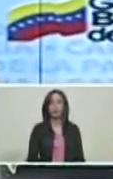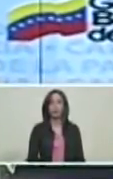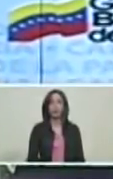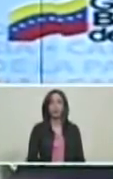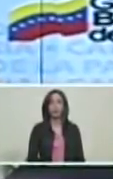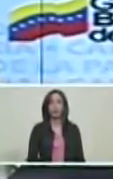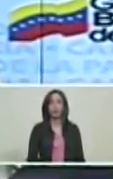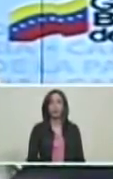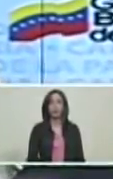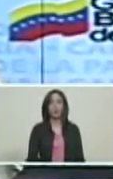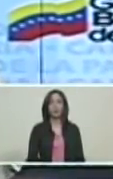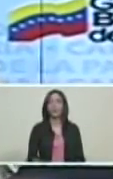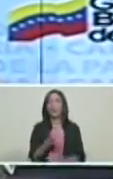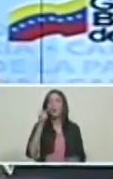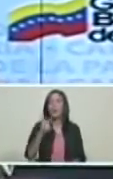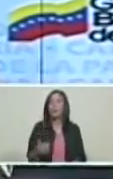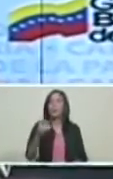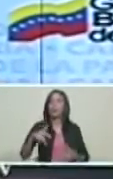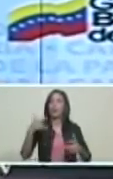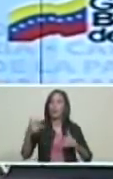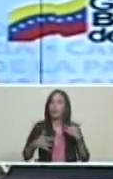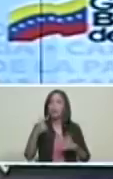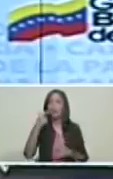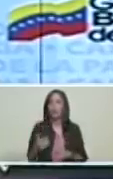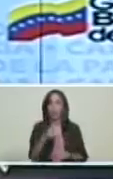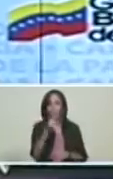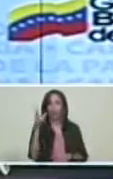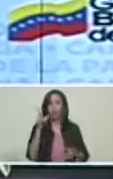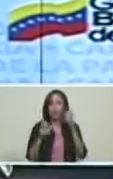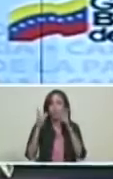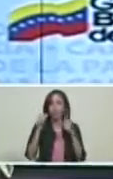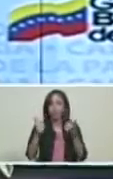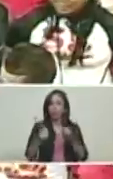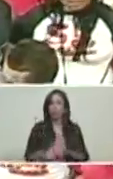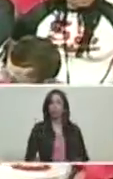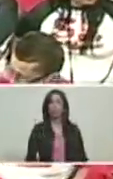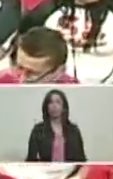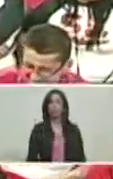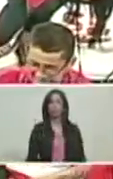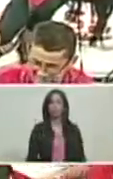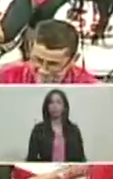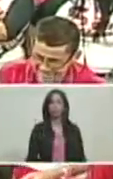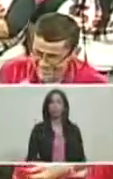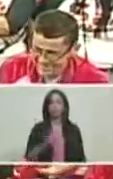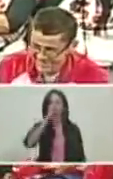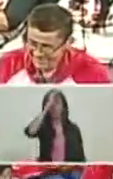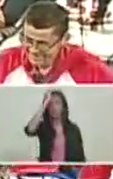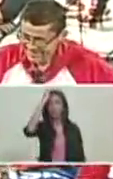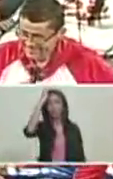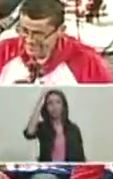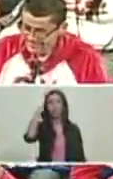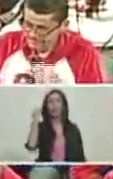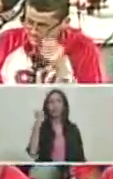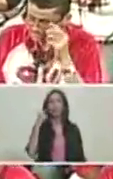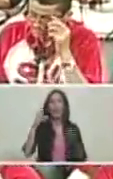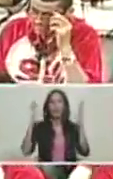este encuentro. ¿Ustedes me escuchan? Ah, bueno, está bien, porque yo no me